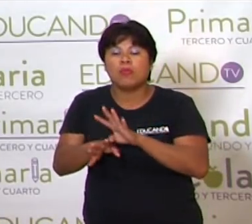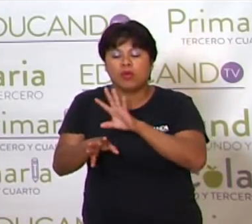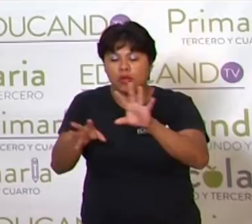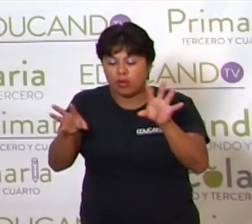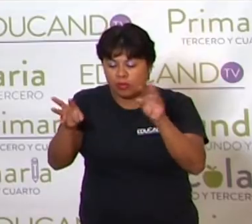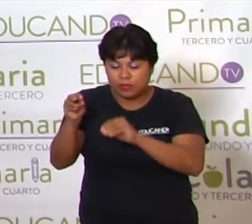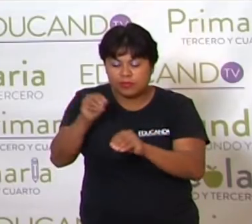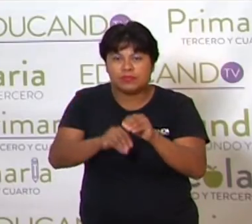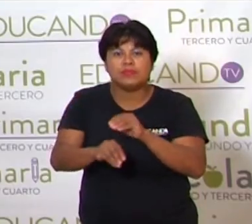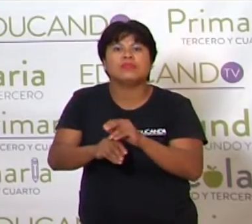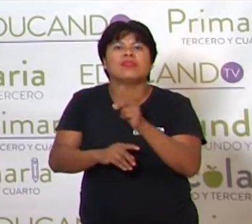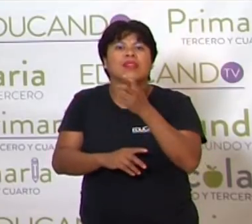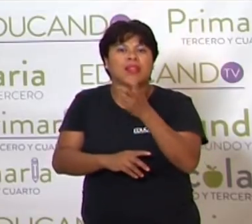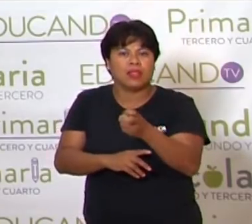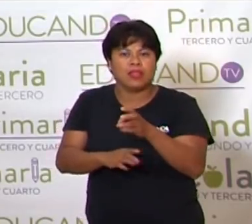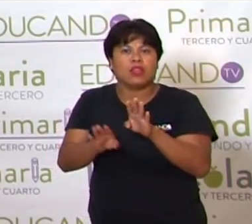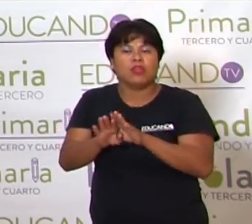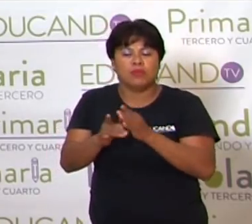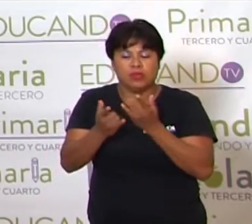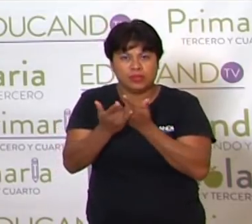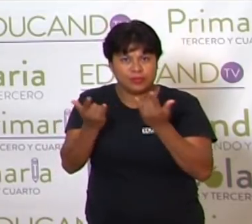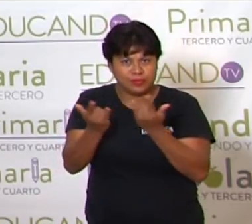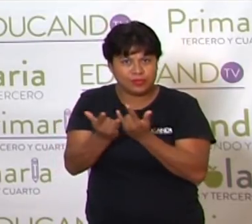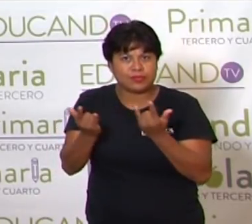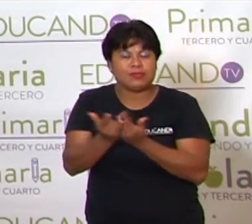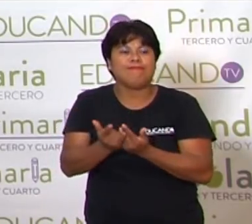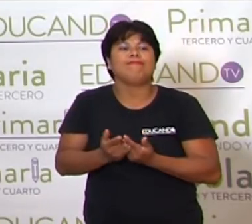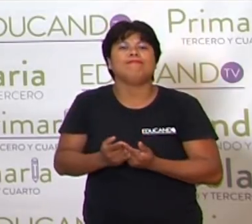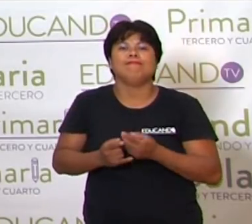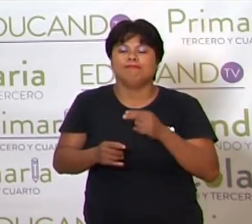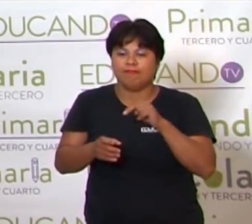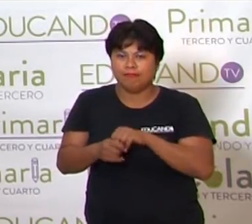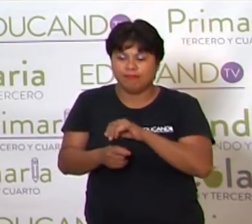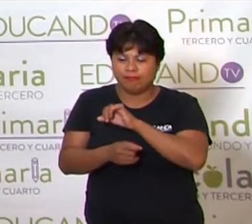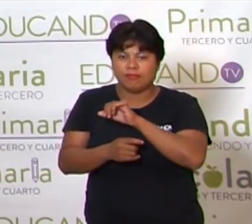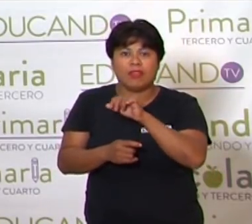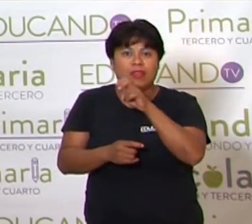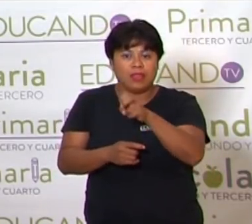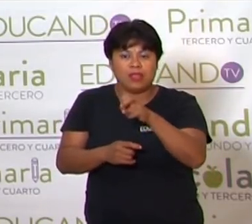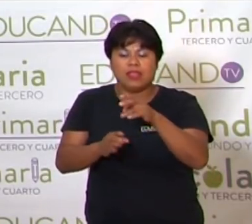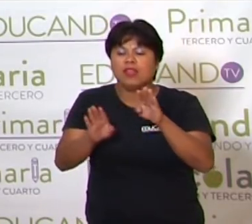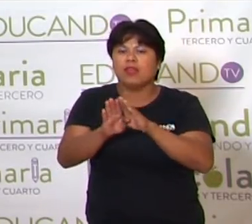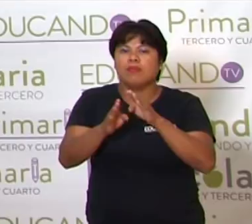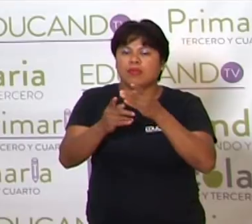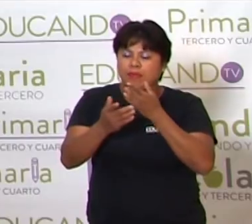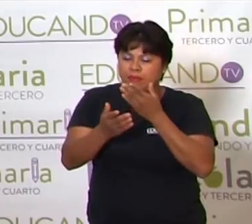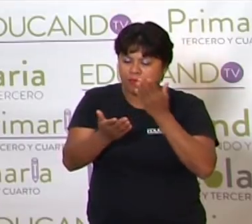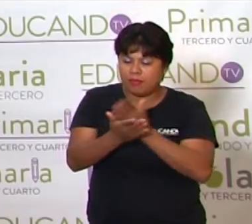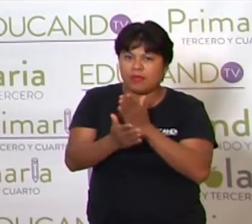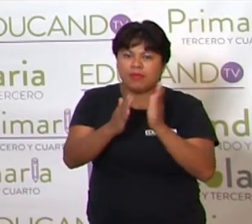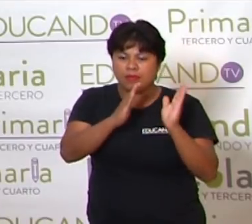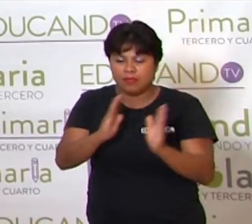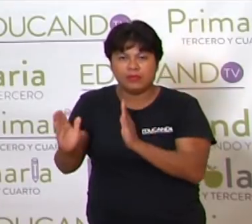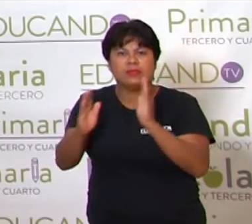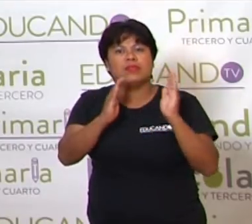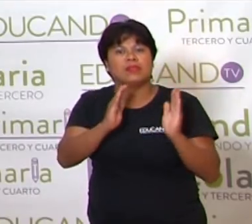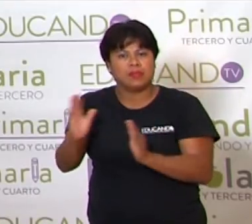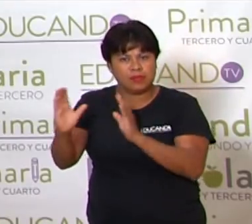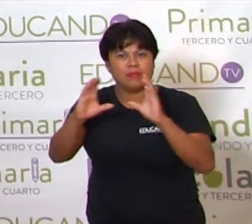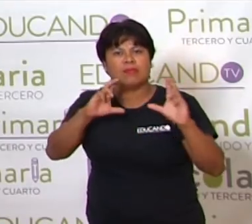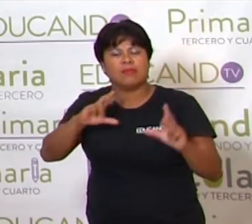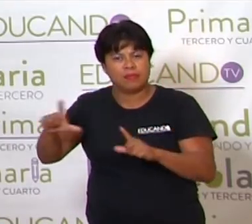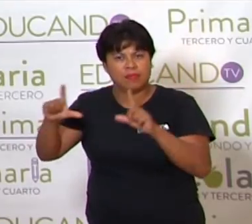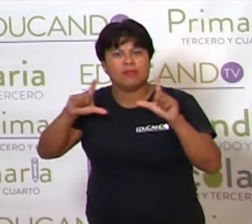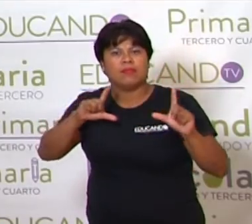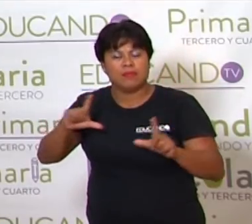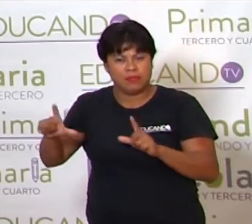organización de la historieta en escenas. Dice acá, viñeta organiza las